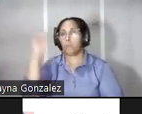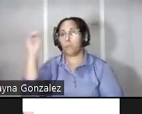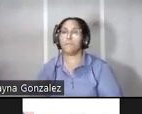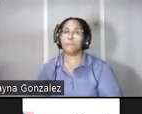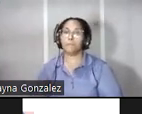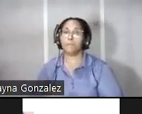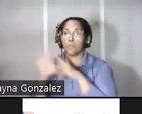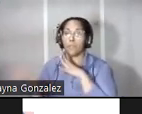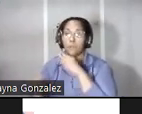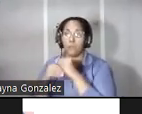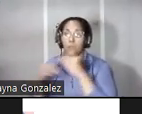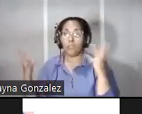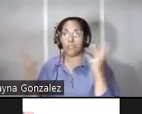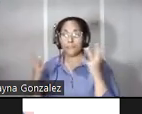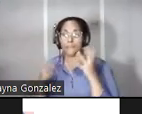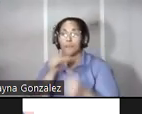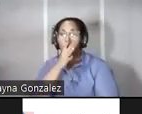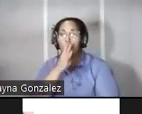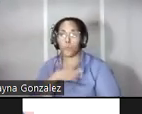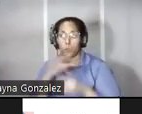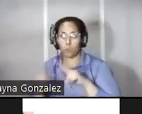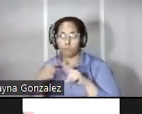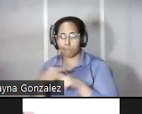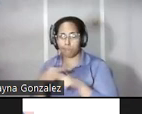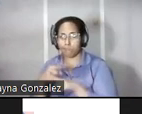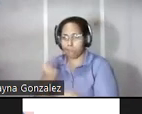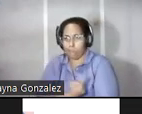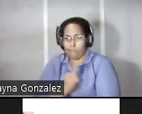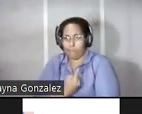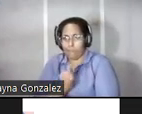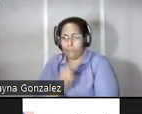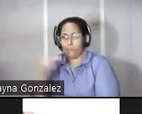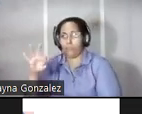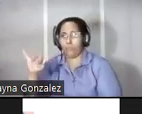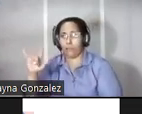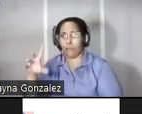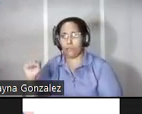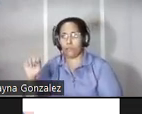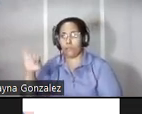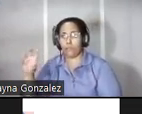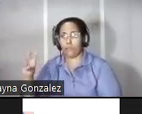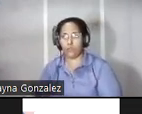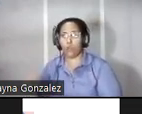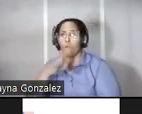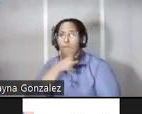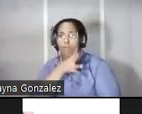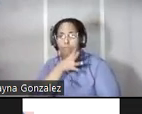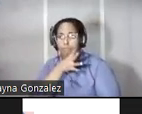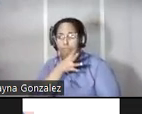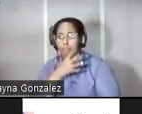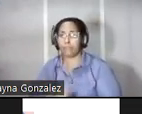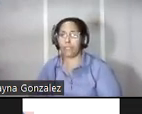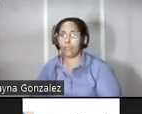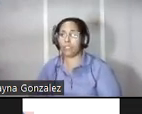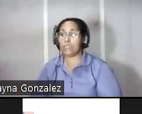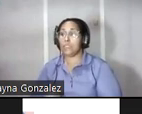8.8%. Habría que añadirle que cuando la mujer actúa sola en un llamado filicidio materno y es un